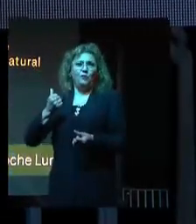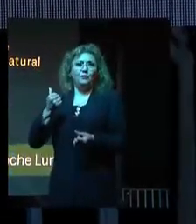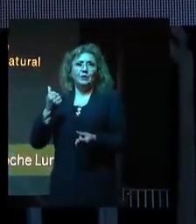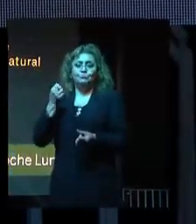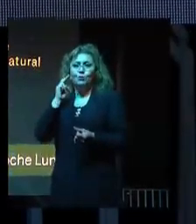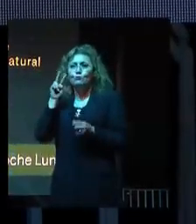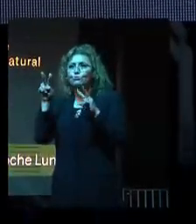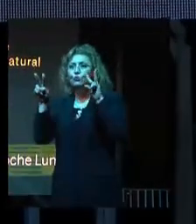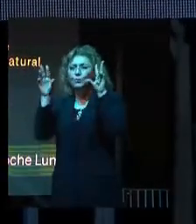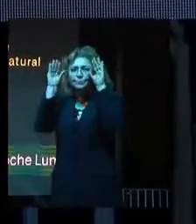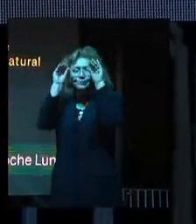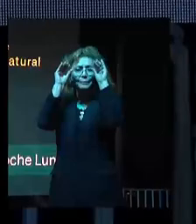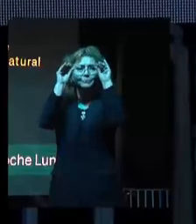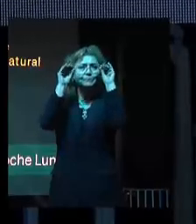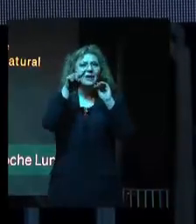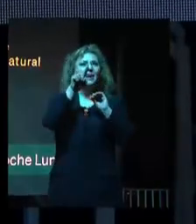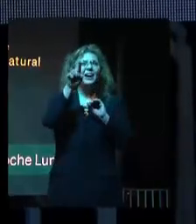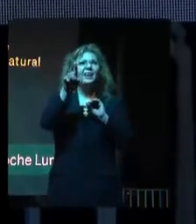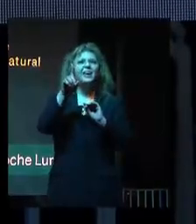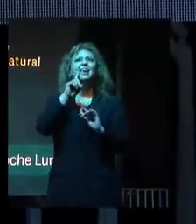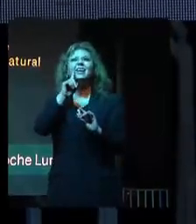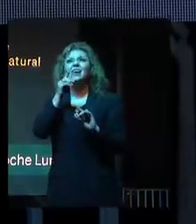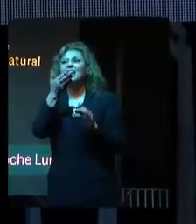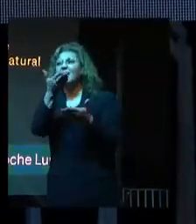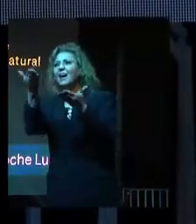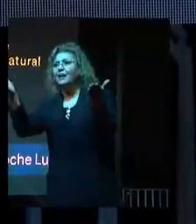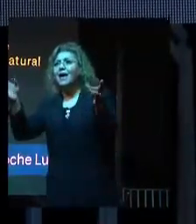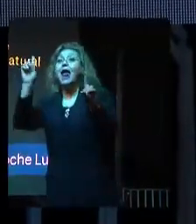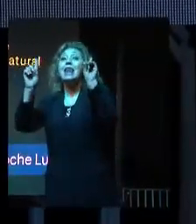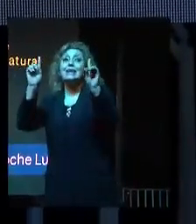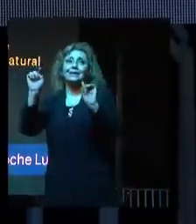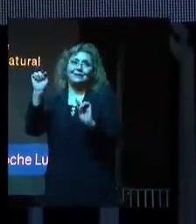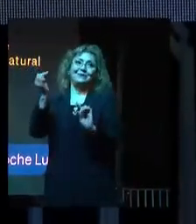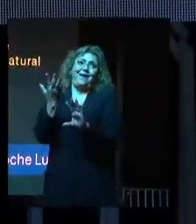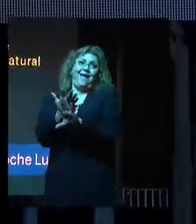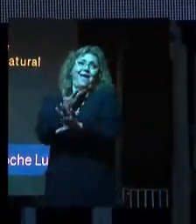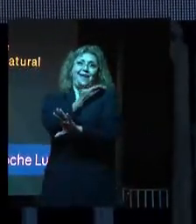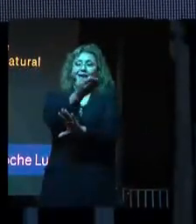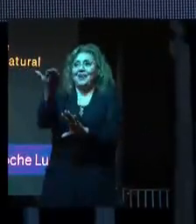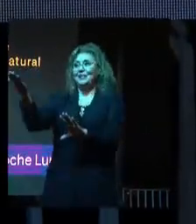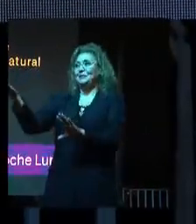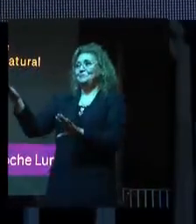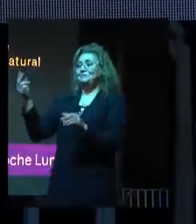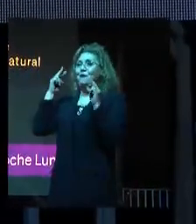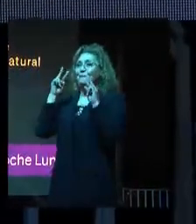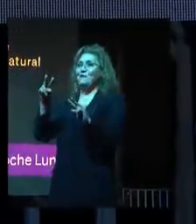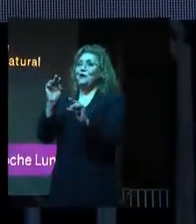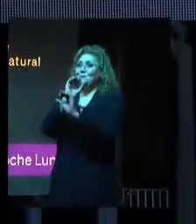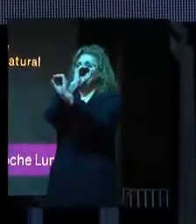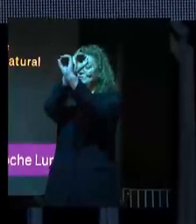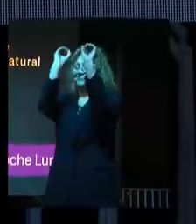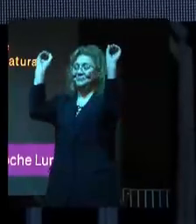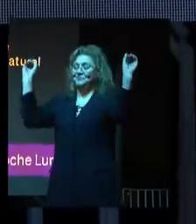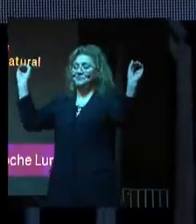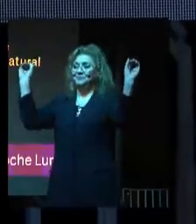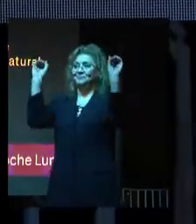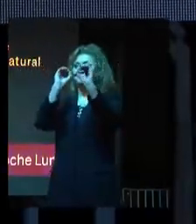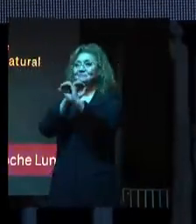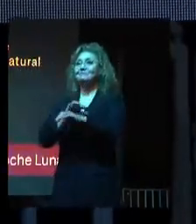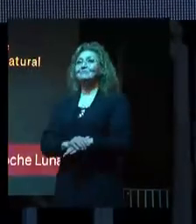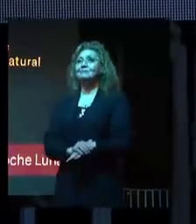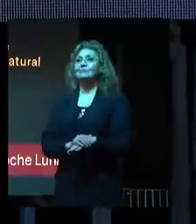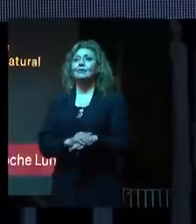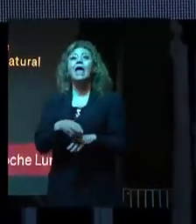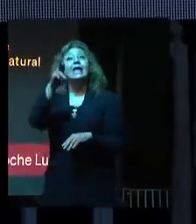veo. No veo quién está ahí. Alguien debe haber ahí, pero no veo nada. Pero realmente no se ve nada.